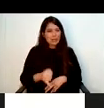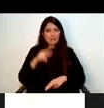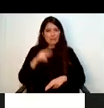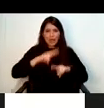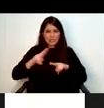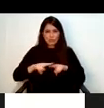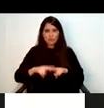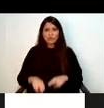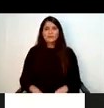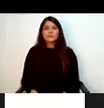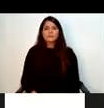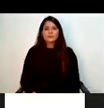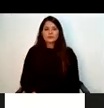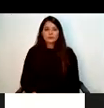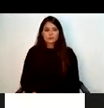actualmente.